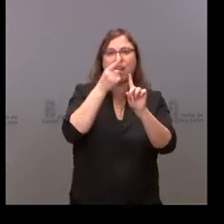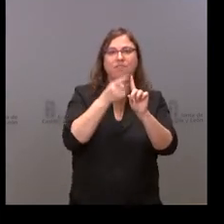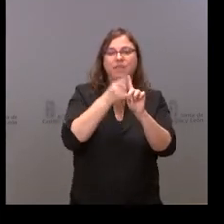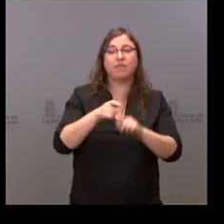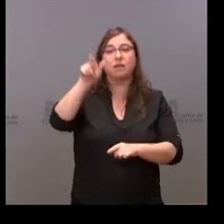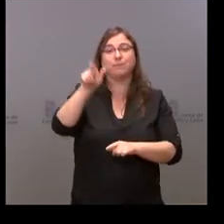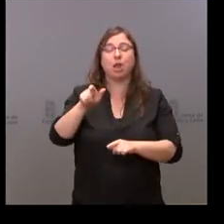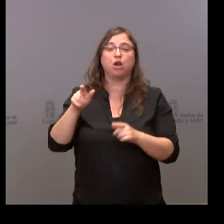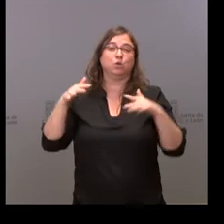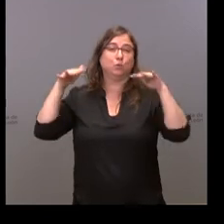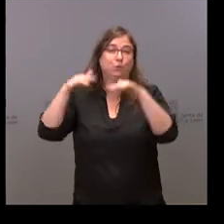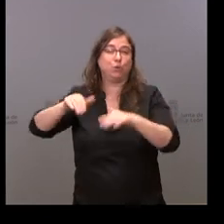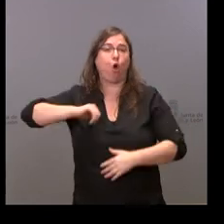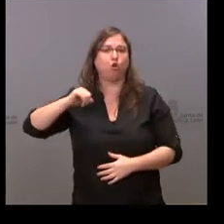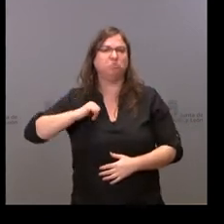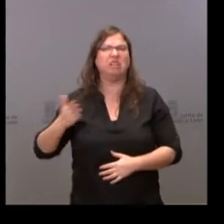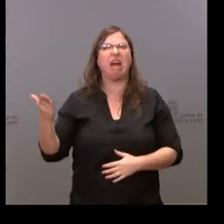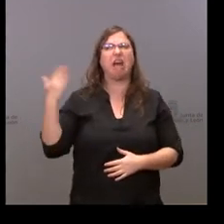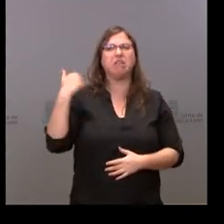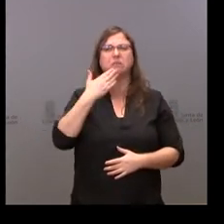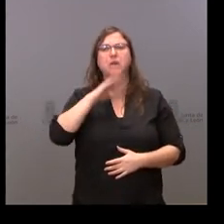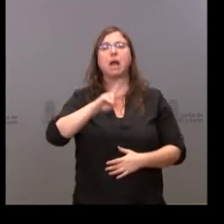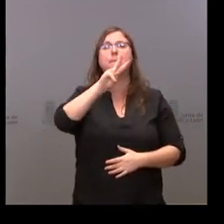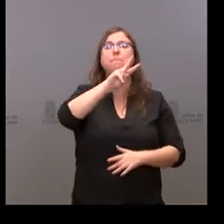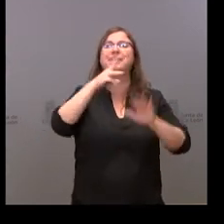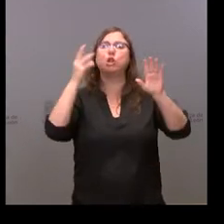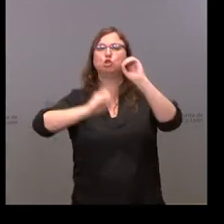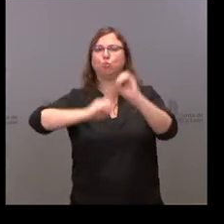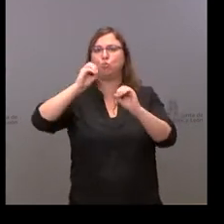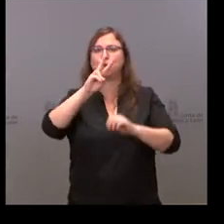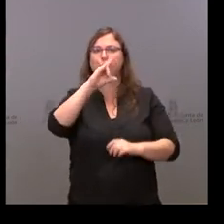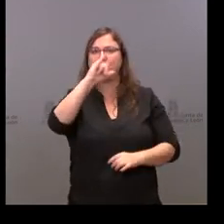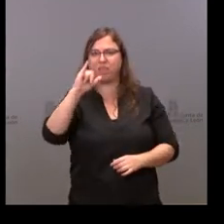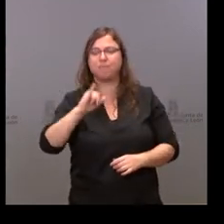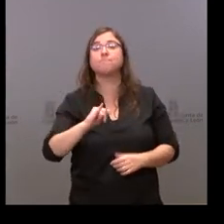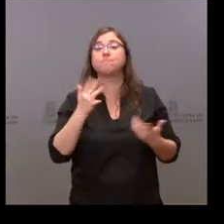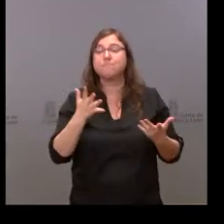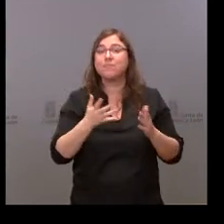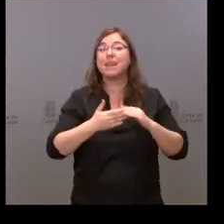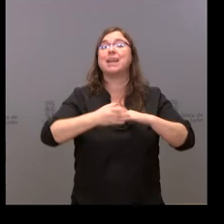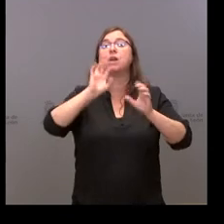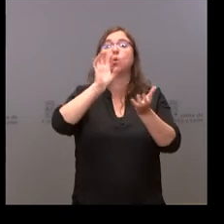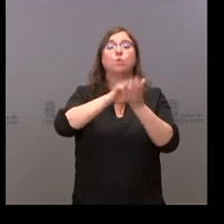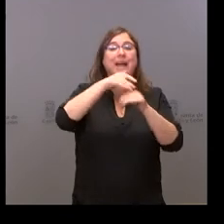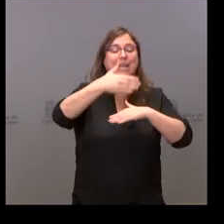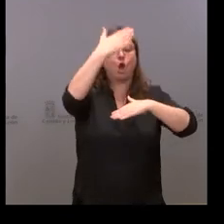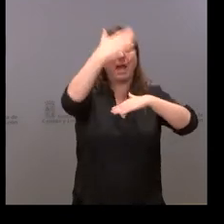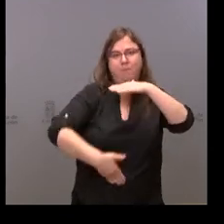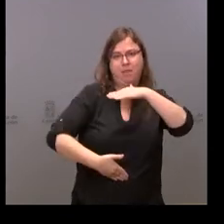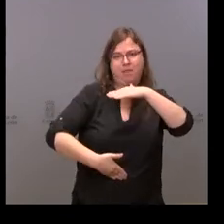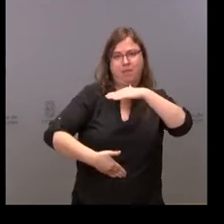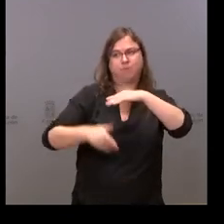hospitalaria que ayer andaba en torno al 28 por ciento no se ha establecido a la junta ya un límite definido a partir del cual